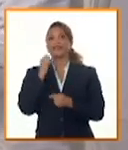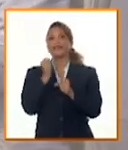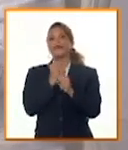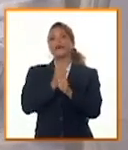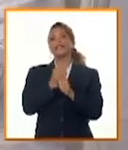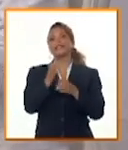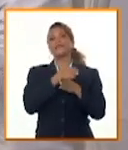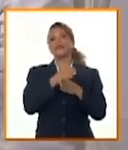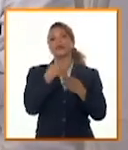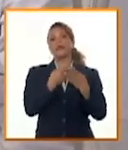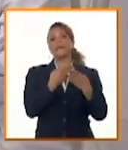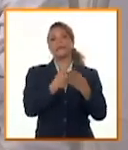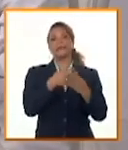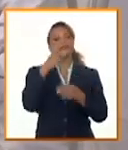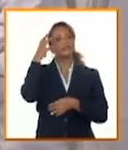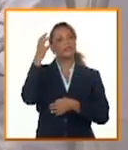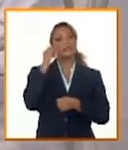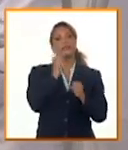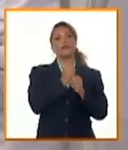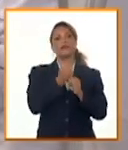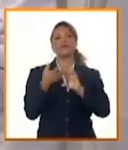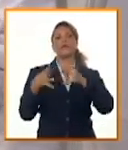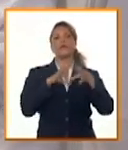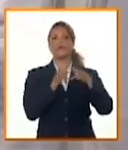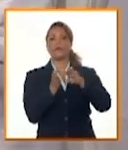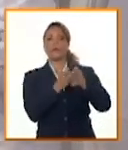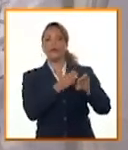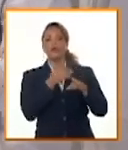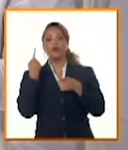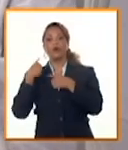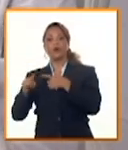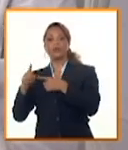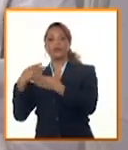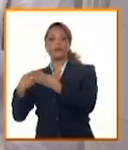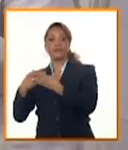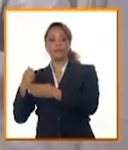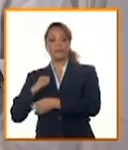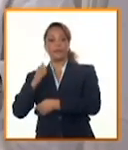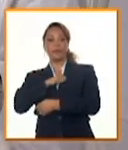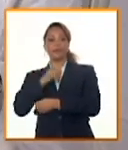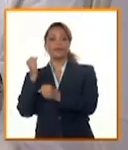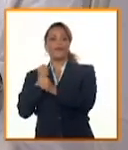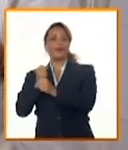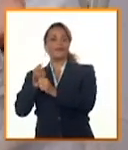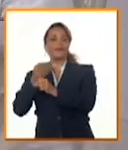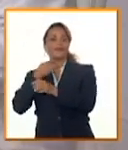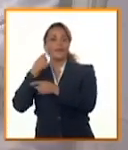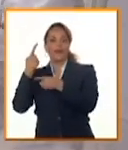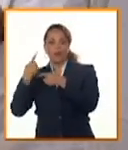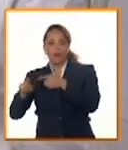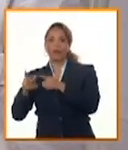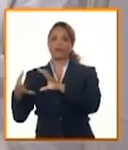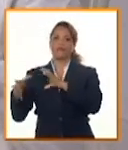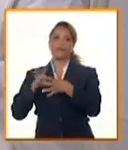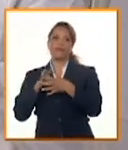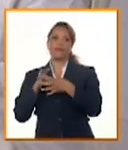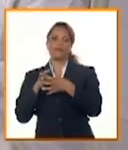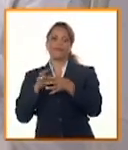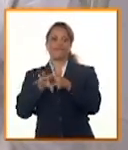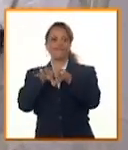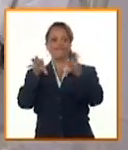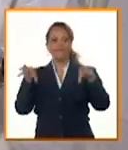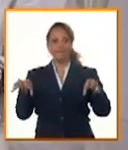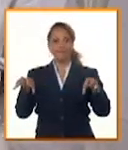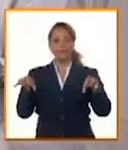Si los sectores están trabajados de una forma y los nuevos actores económicos trabajaban de otra son actores económicos todos los días en trabajar en